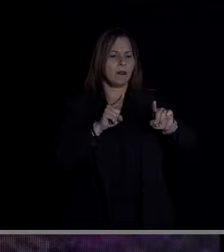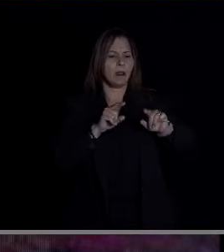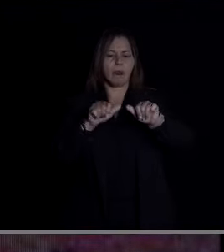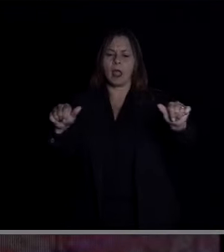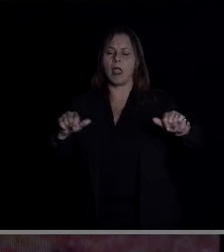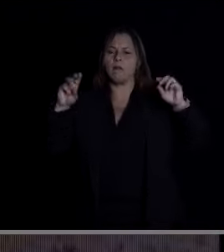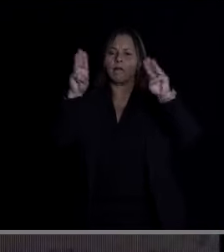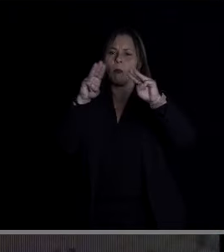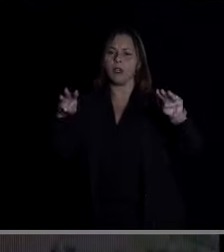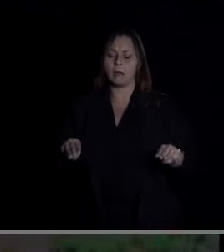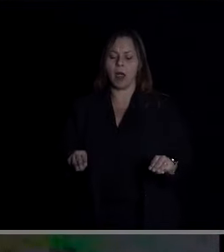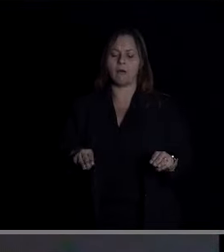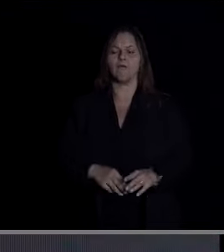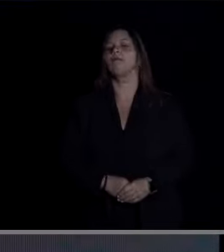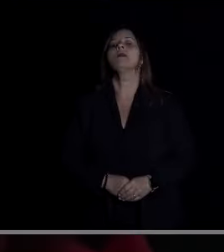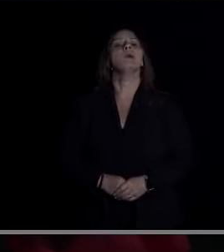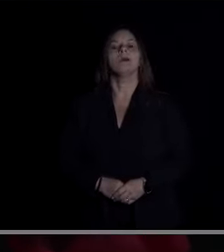municipales.